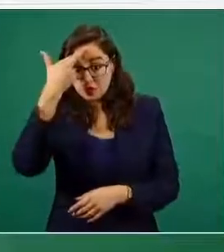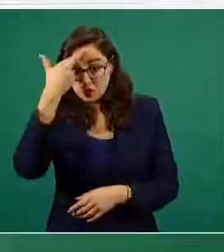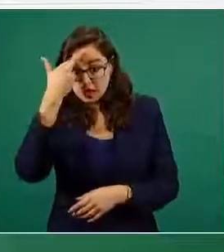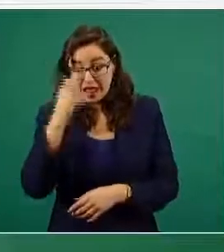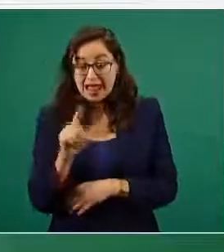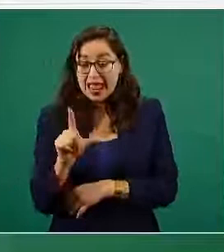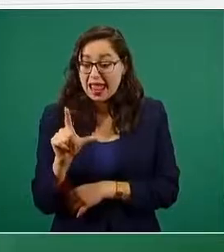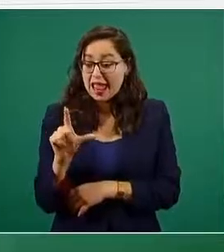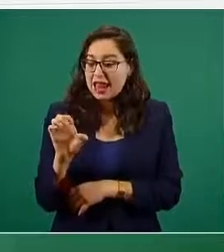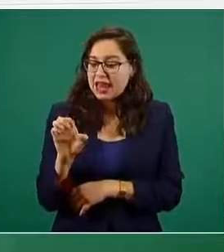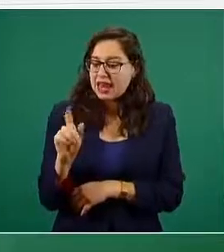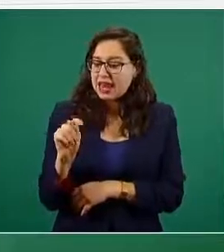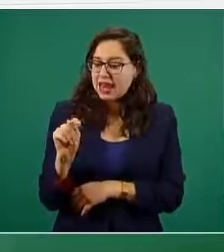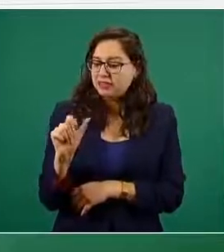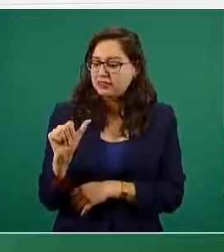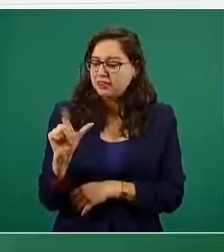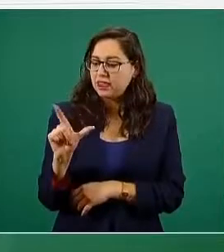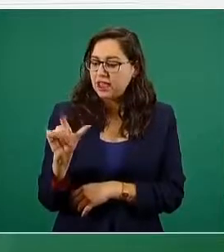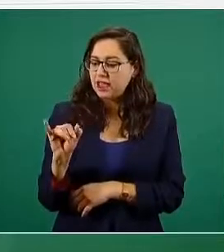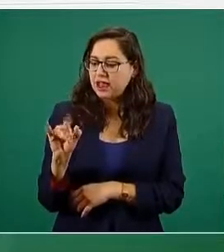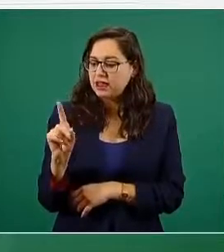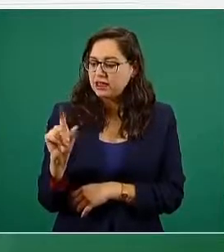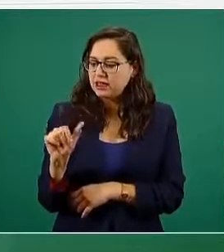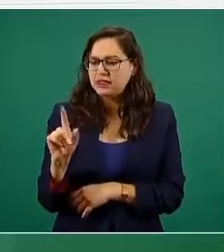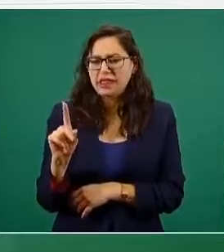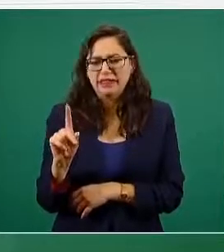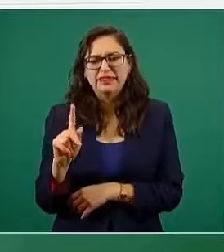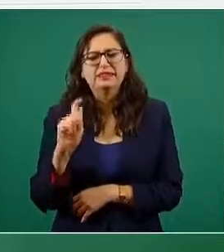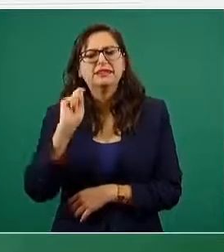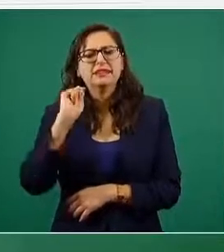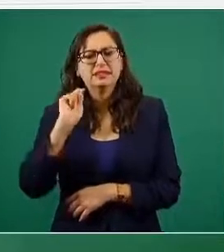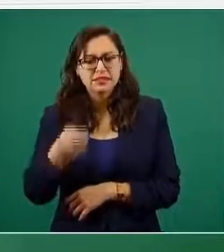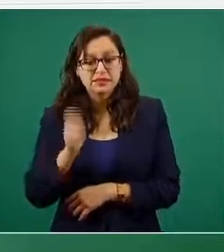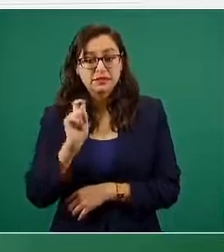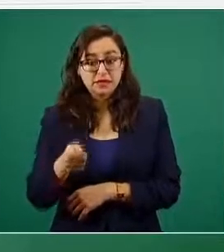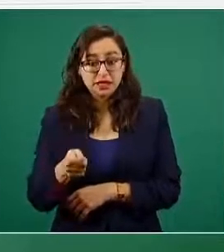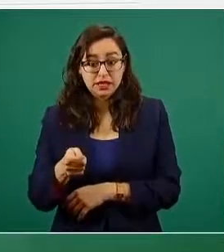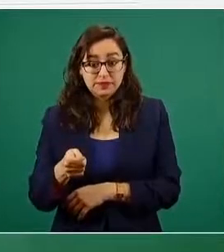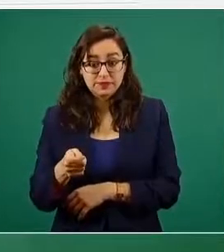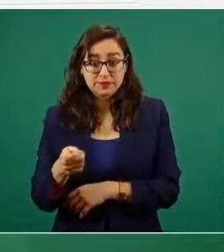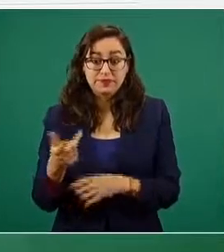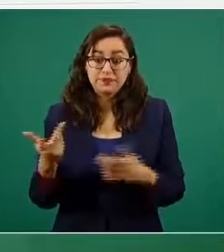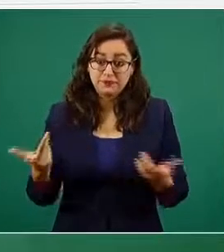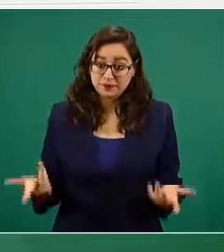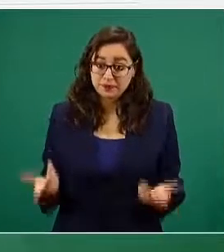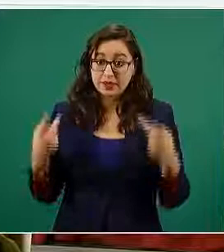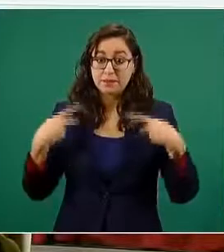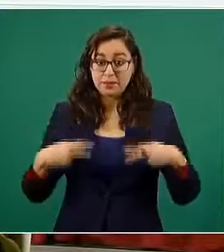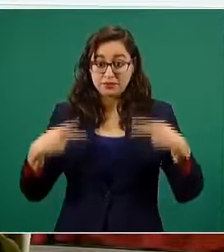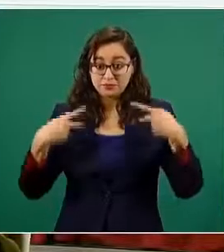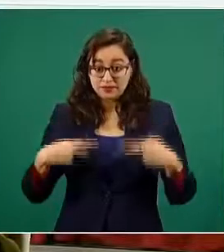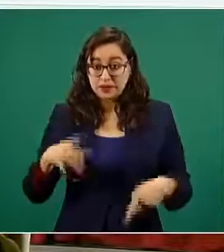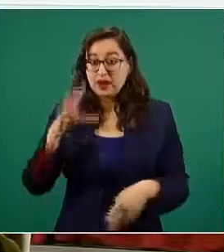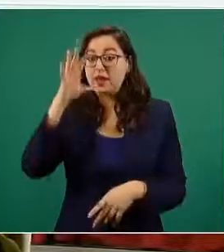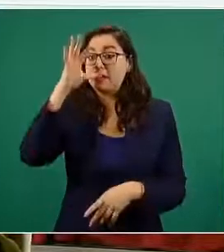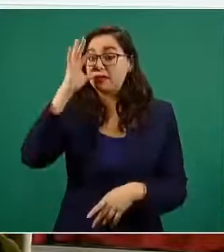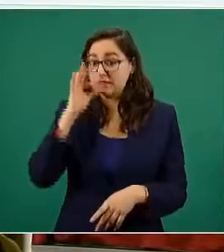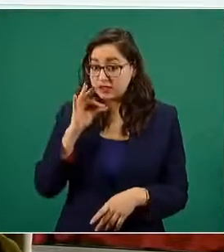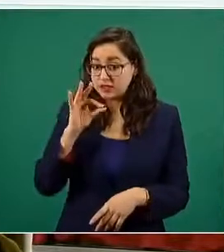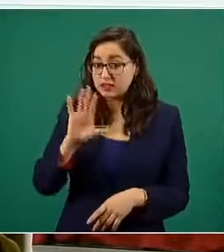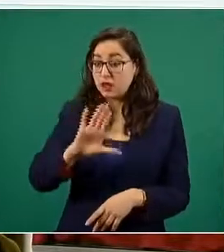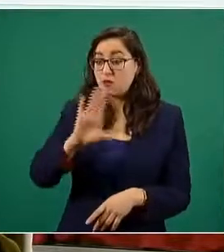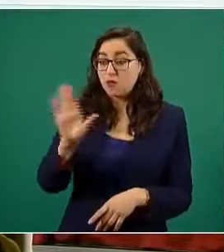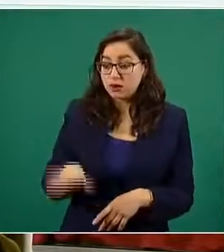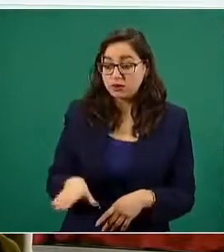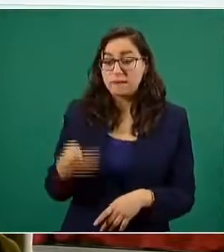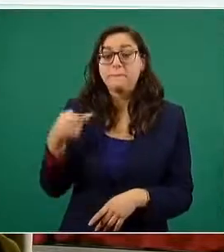caso es la proporción o el porcentaje de personas que lamentablemente pierden la vida cuando tienen